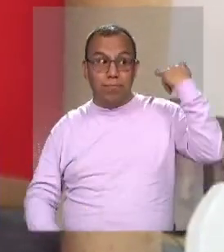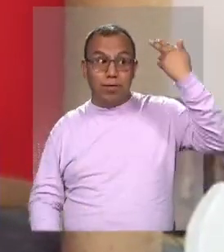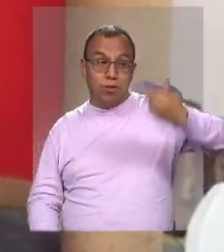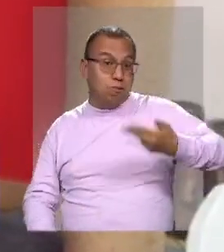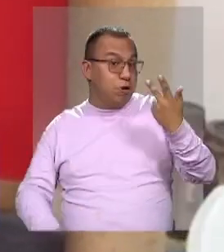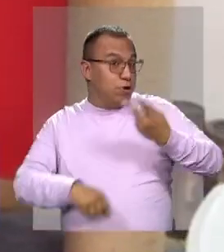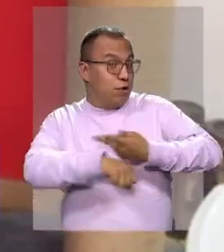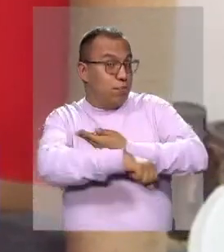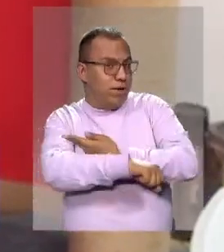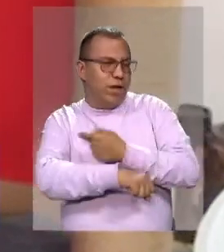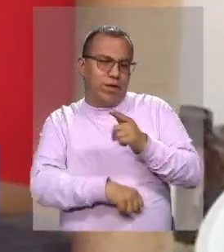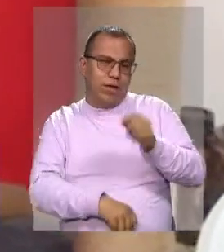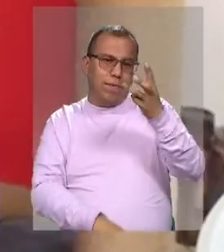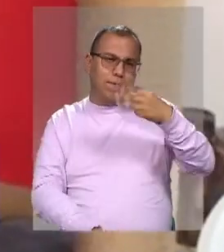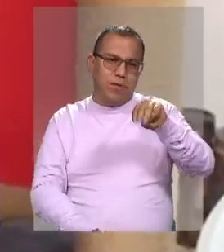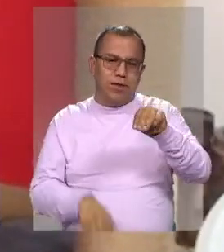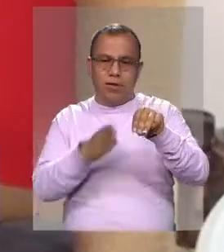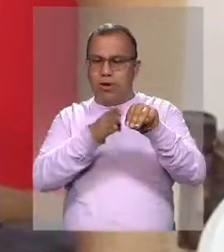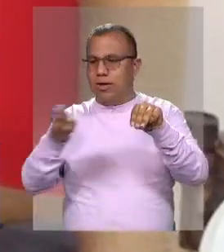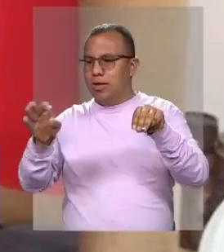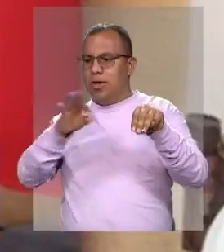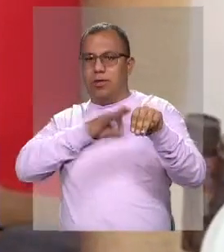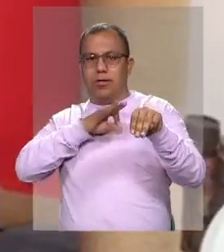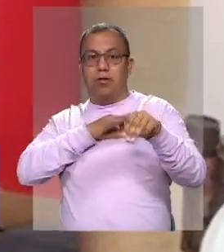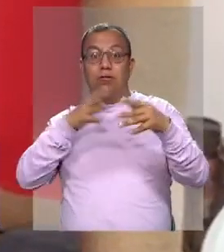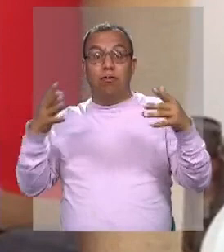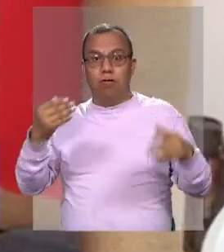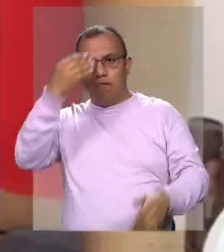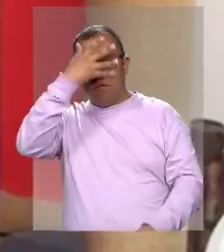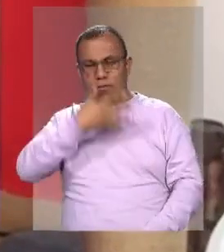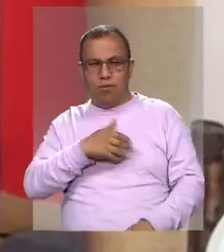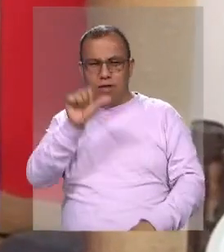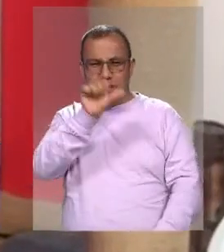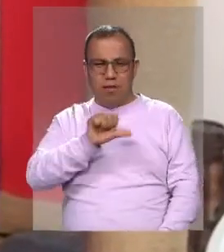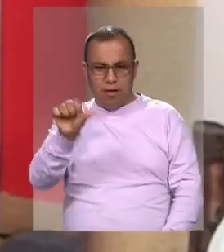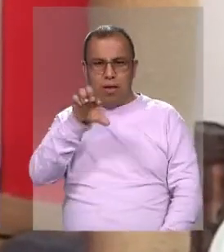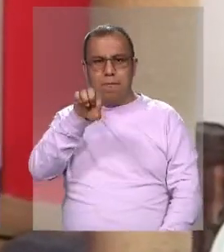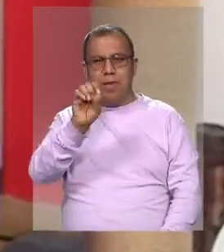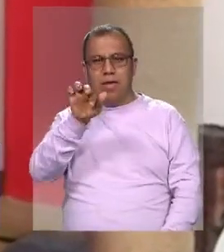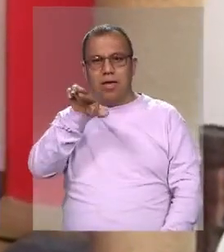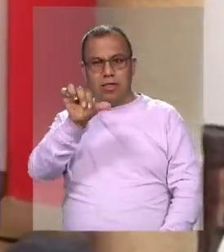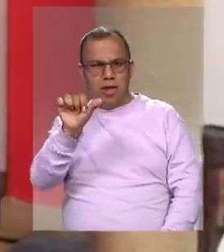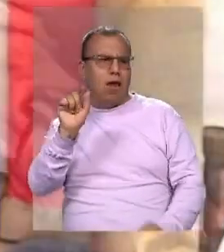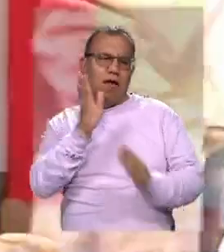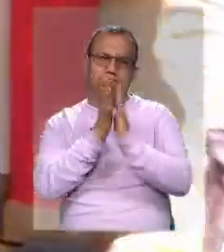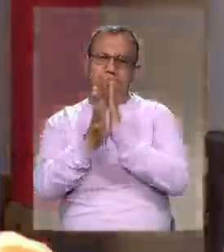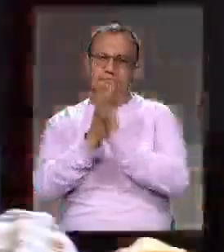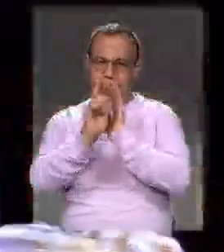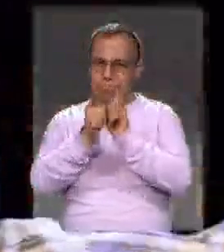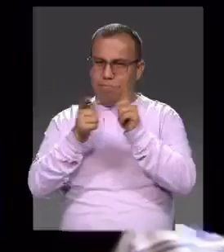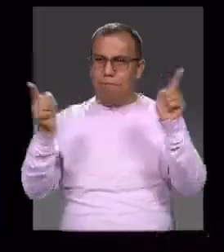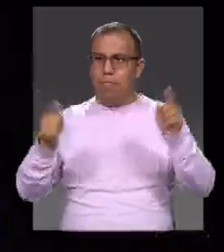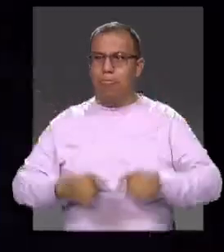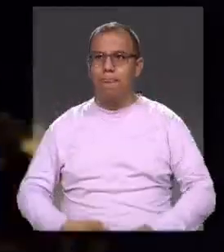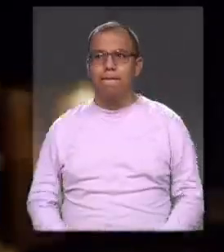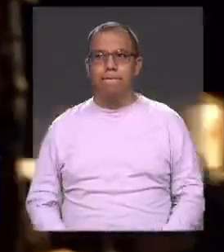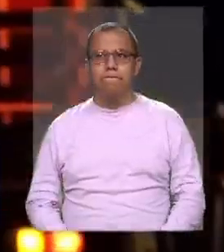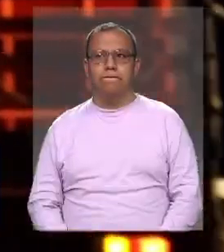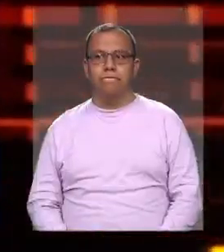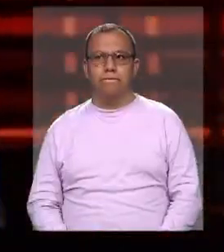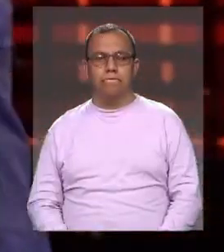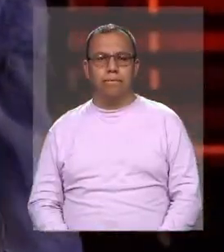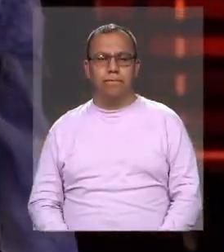una Oveja, de miércoles a sábado. En nuestras redes, @teatropetra, encuentran toda la información. Murió